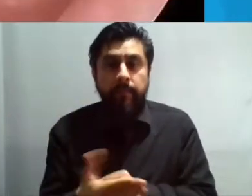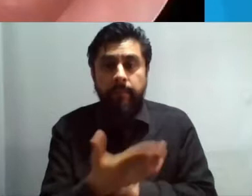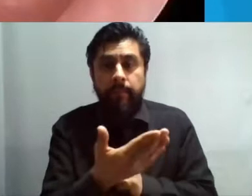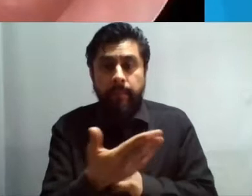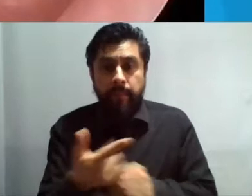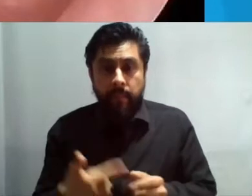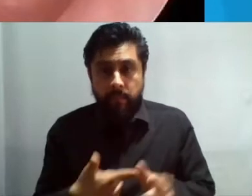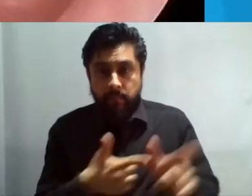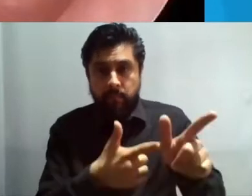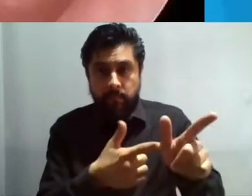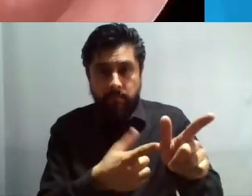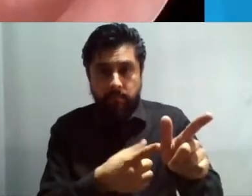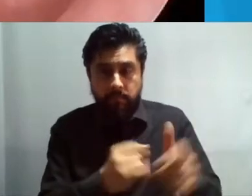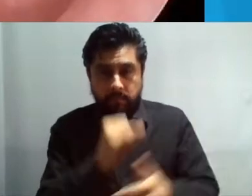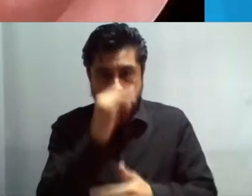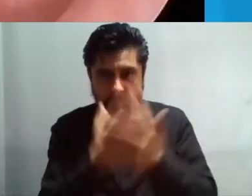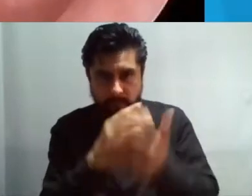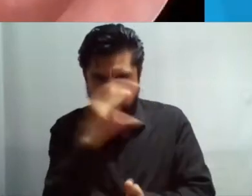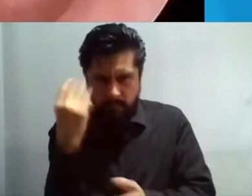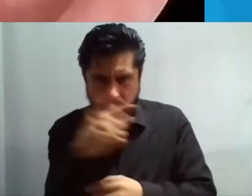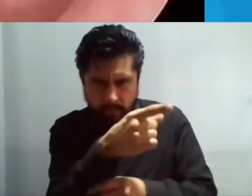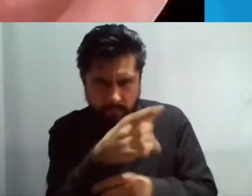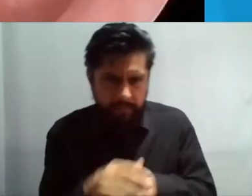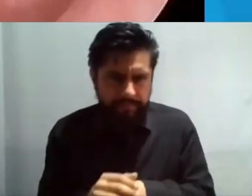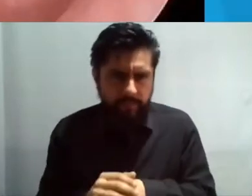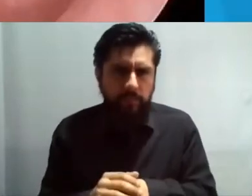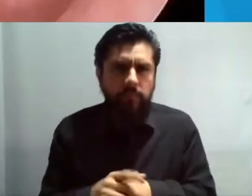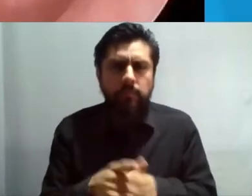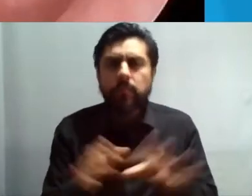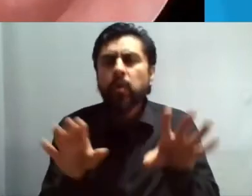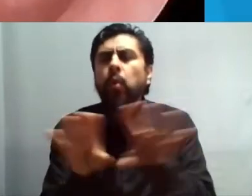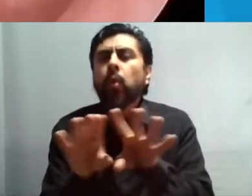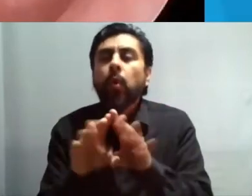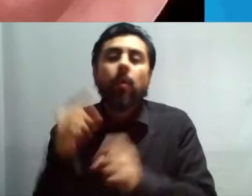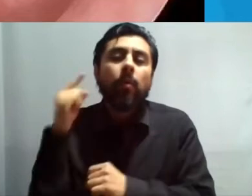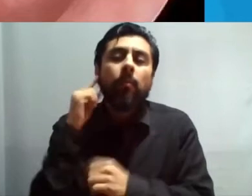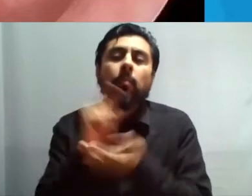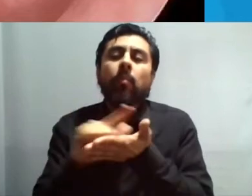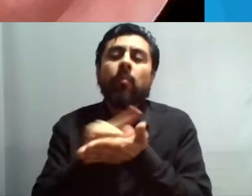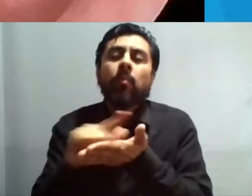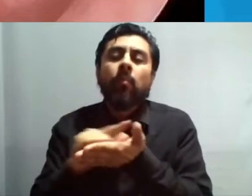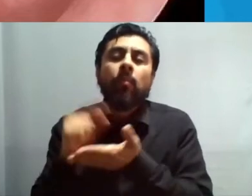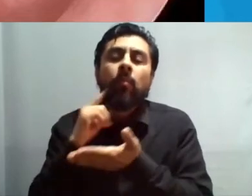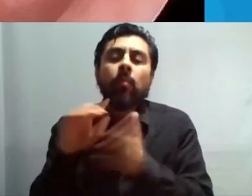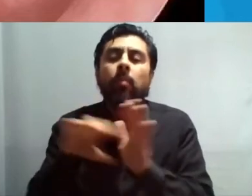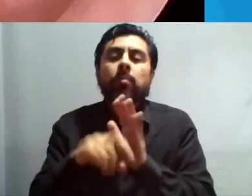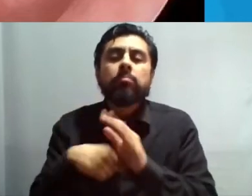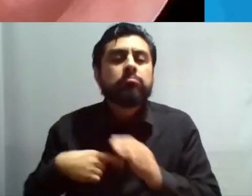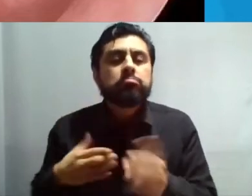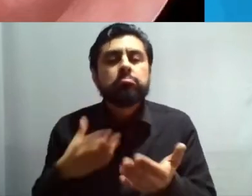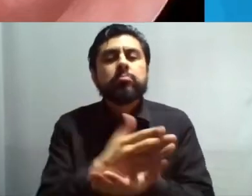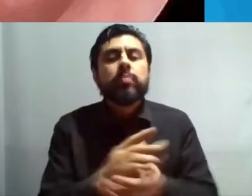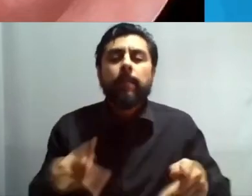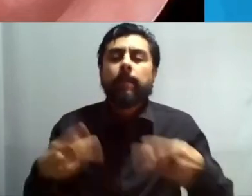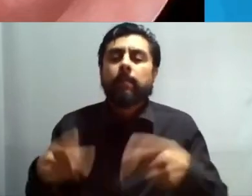favor. ¿Qué otra forma? A veces dicen, bueno, ok, ¿cómo lavar mis oídos? Es que fui al mercado, fui aquí o fui acá, a